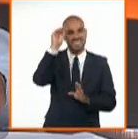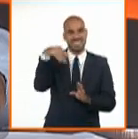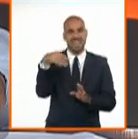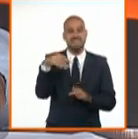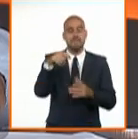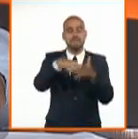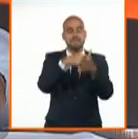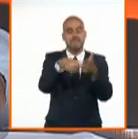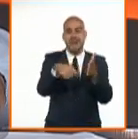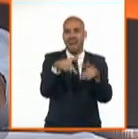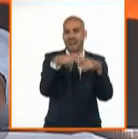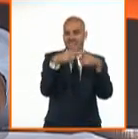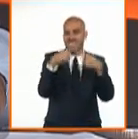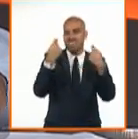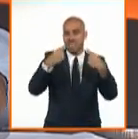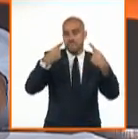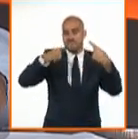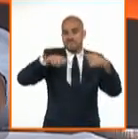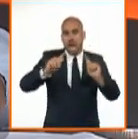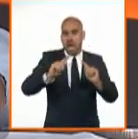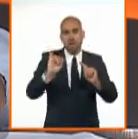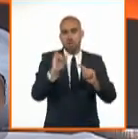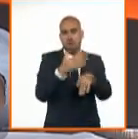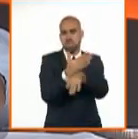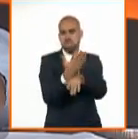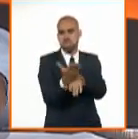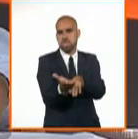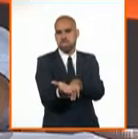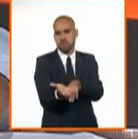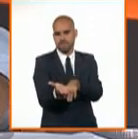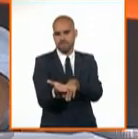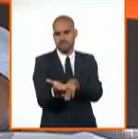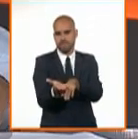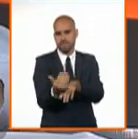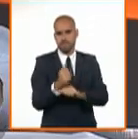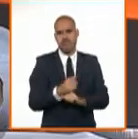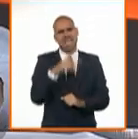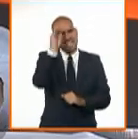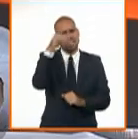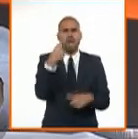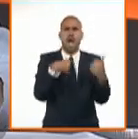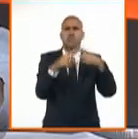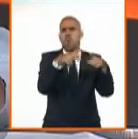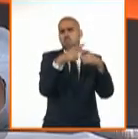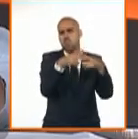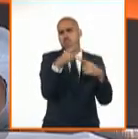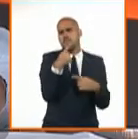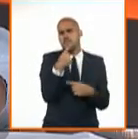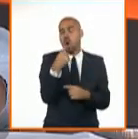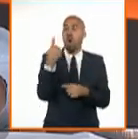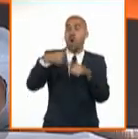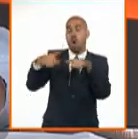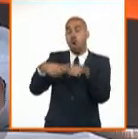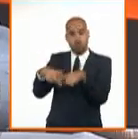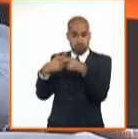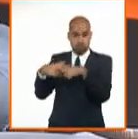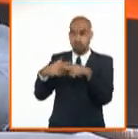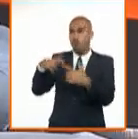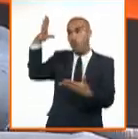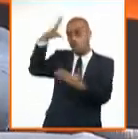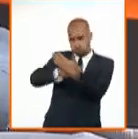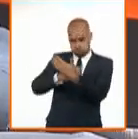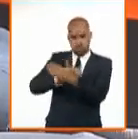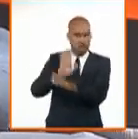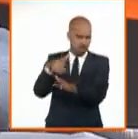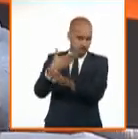espaciales y ligeros porque hago hincapié en parciales y ligeros y después vamos a hablar de los mantenimientos capitales porque